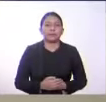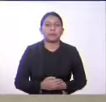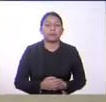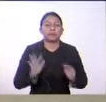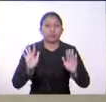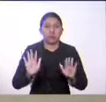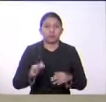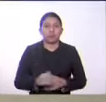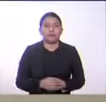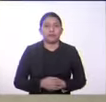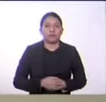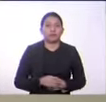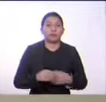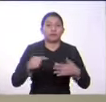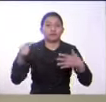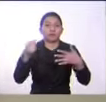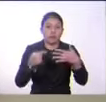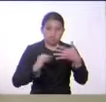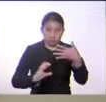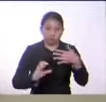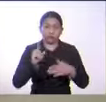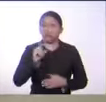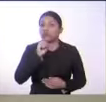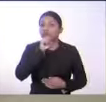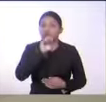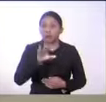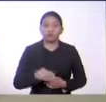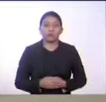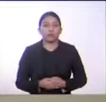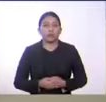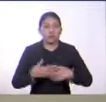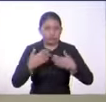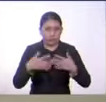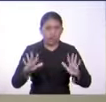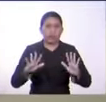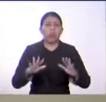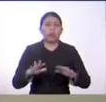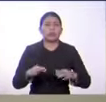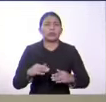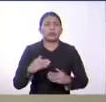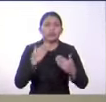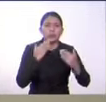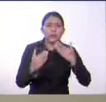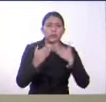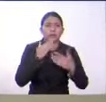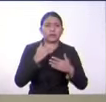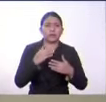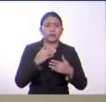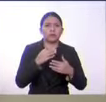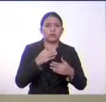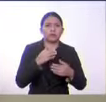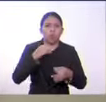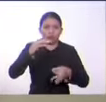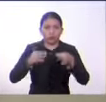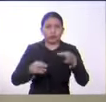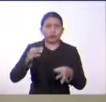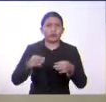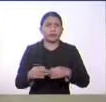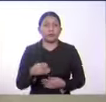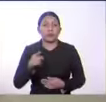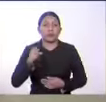la Constitución de la República como tal ya es la sustentación legal, pero también de ahí nace un